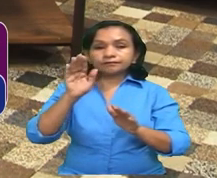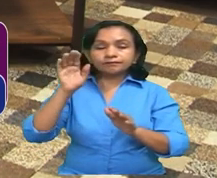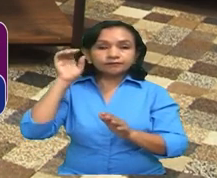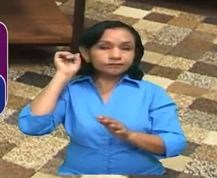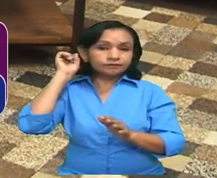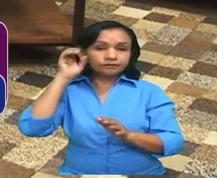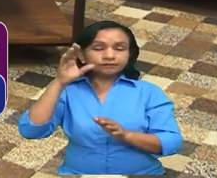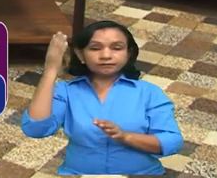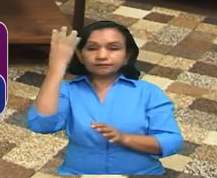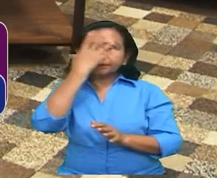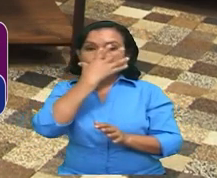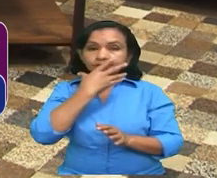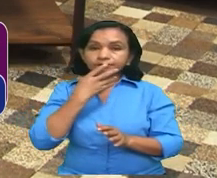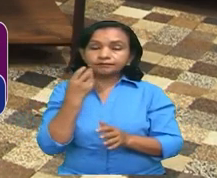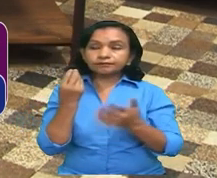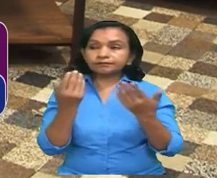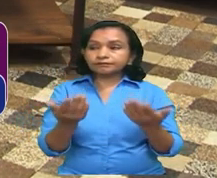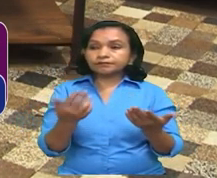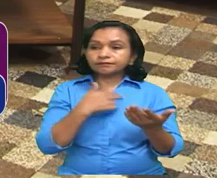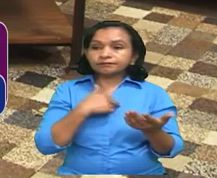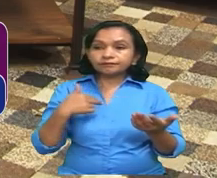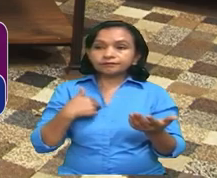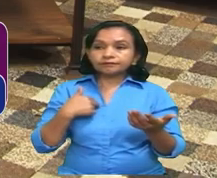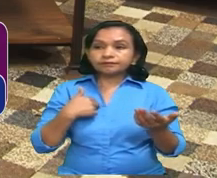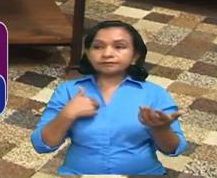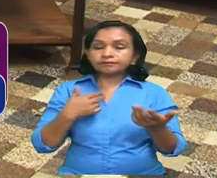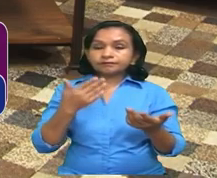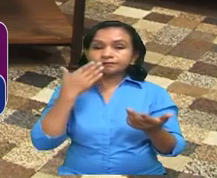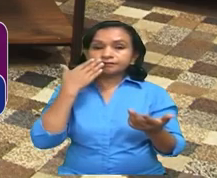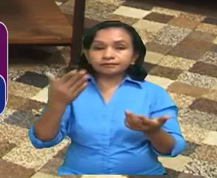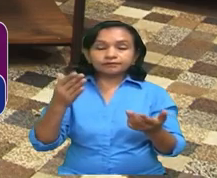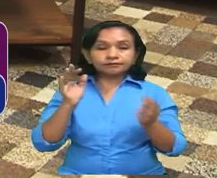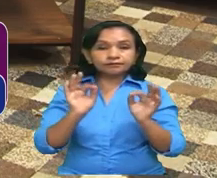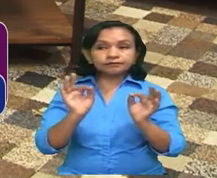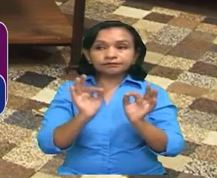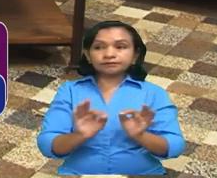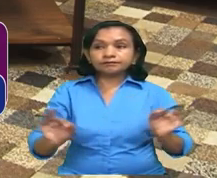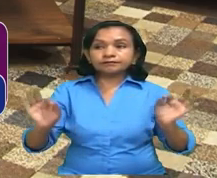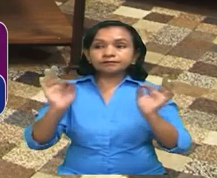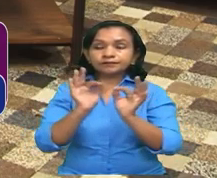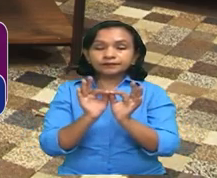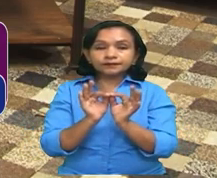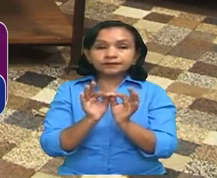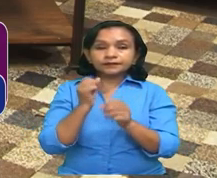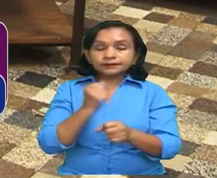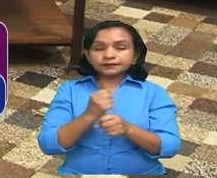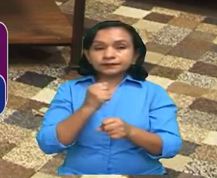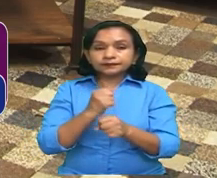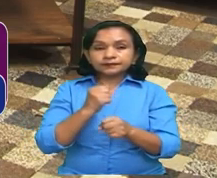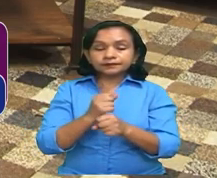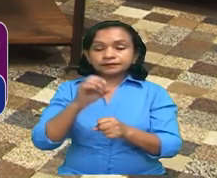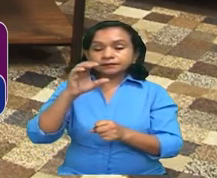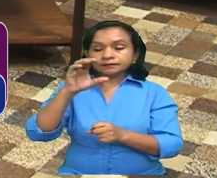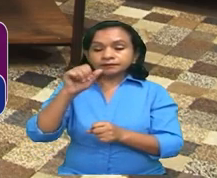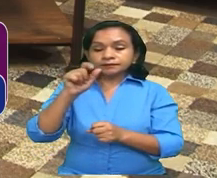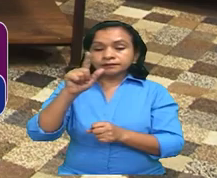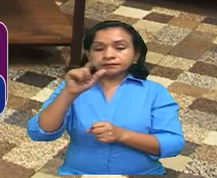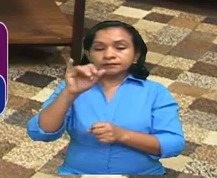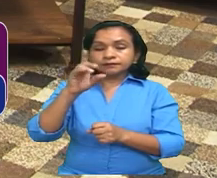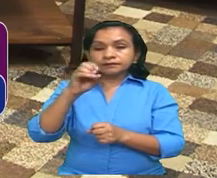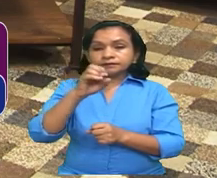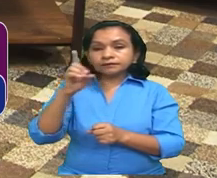das la oportunidad a las microempresas de que puedan comercializar sus productos, o sea, siempre